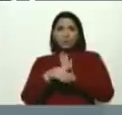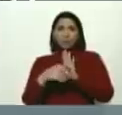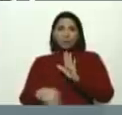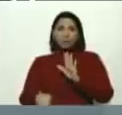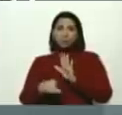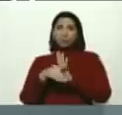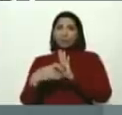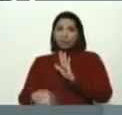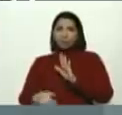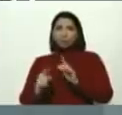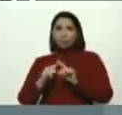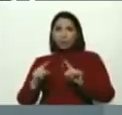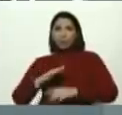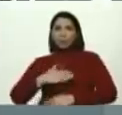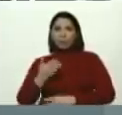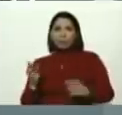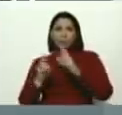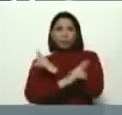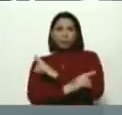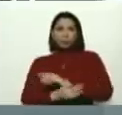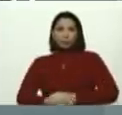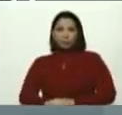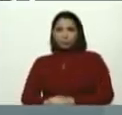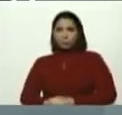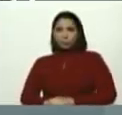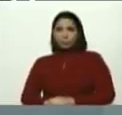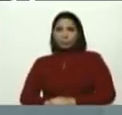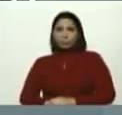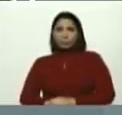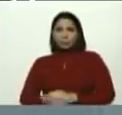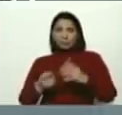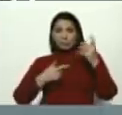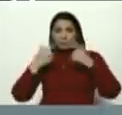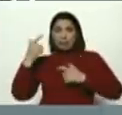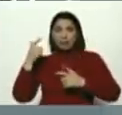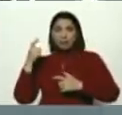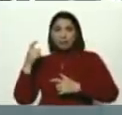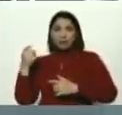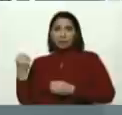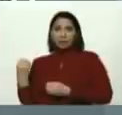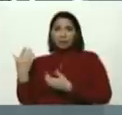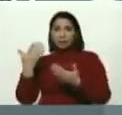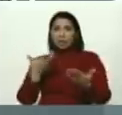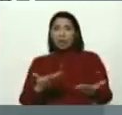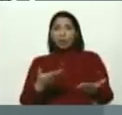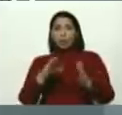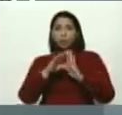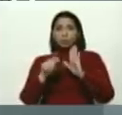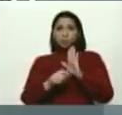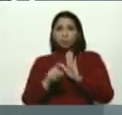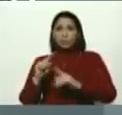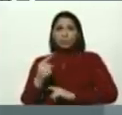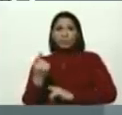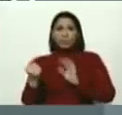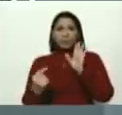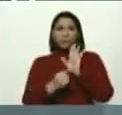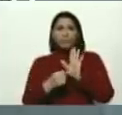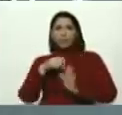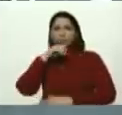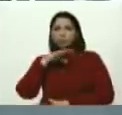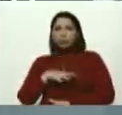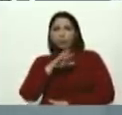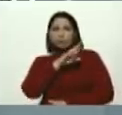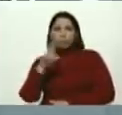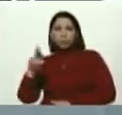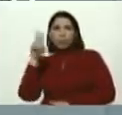derecho al poder revocatorio que el comandante Hugo Chávez trajo a la Constitución por primera vez en la historia republicana de